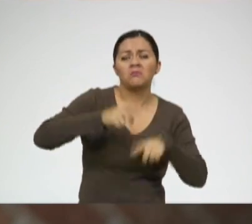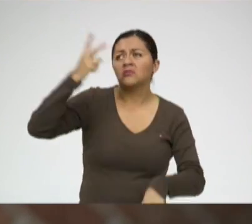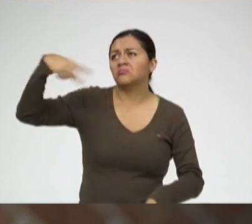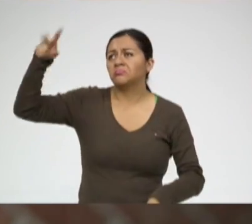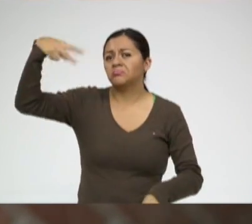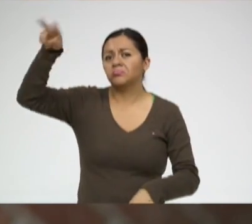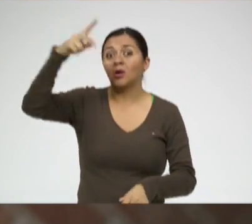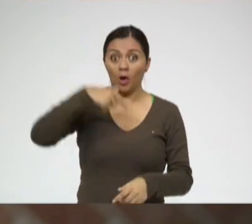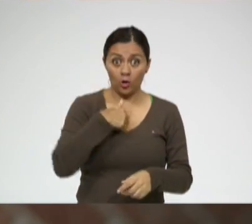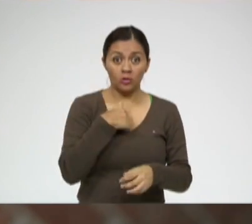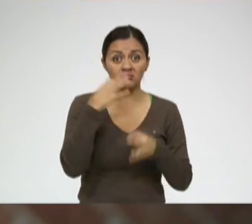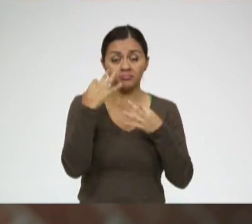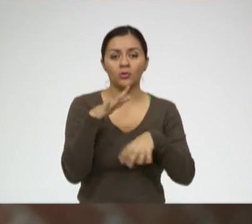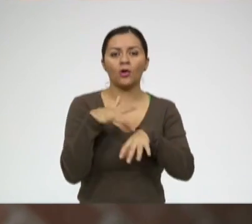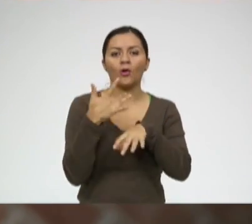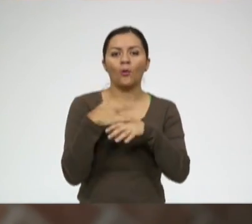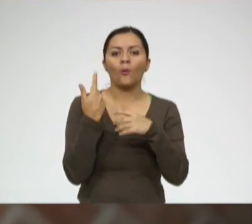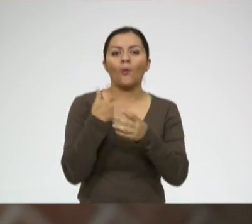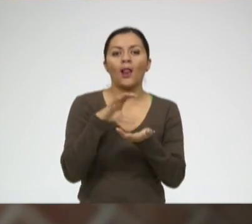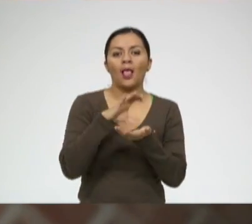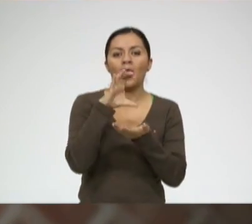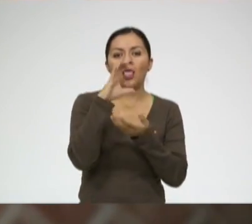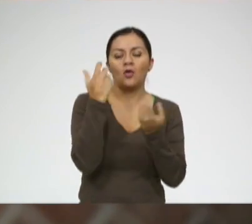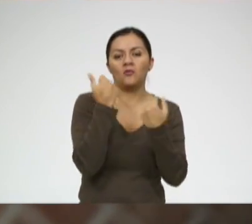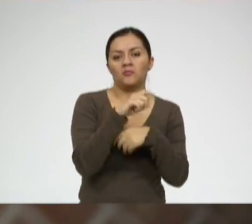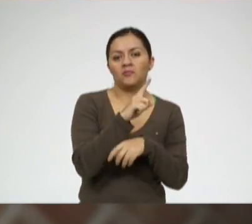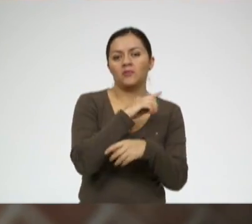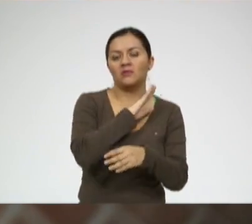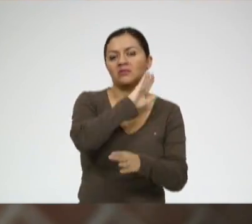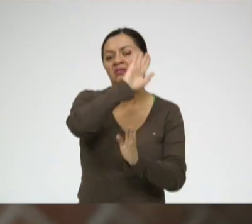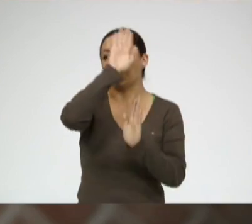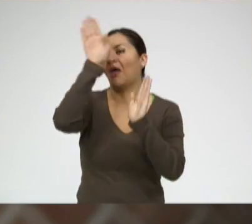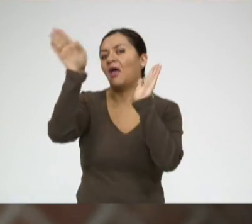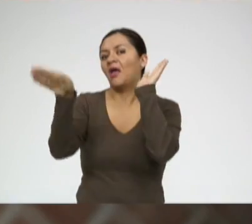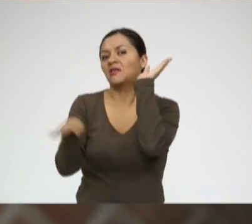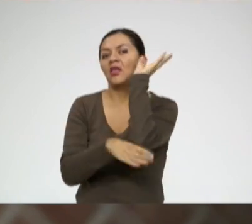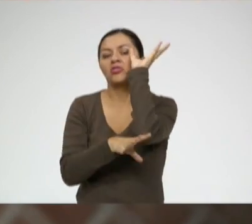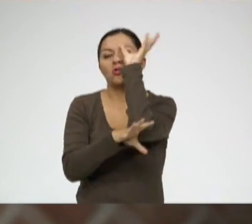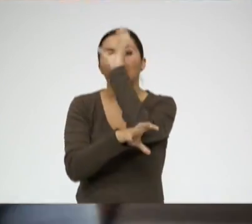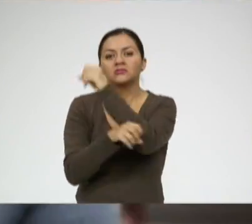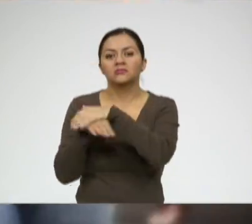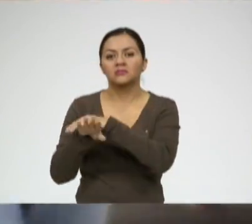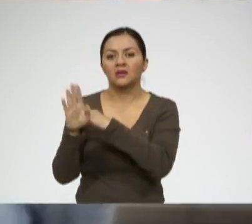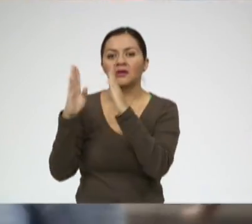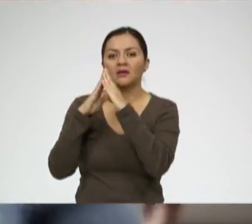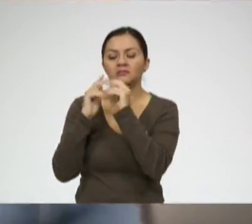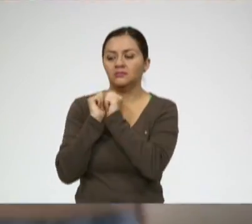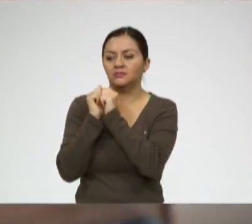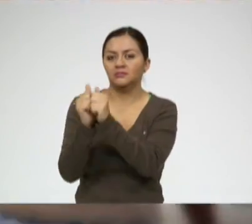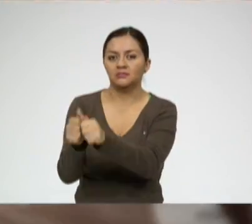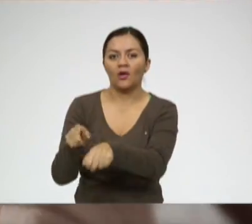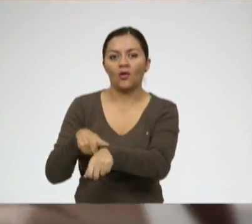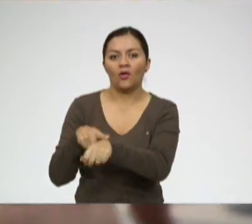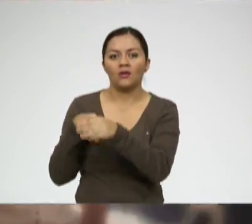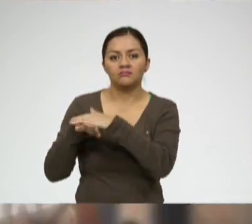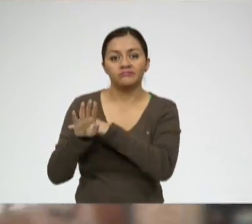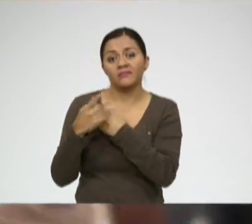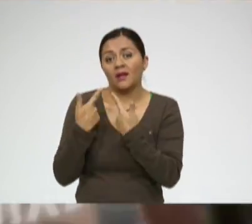salía muy temprano del colegio y regresaba muy tarde, hasta cuando yo llegaba, mis papás llegaban más tarde.